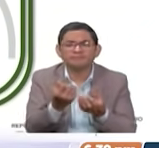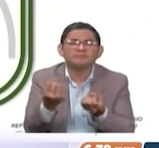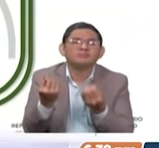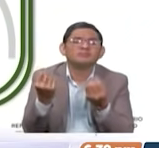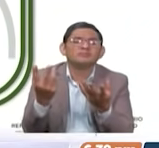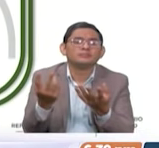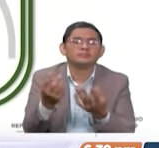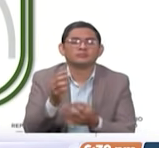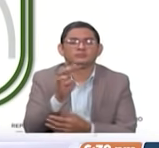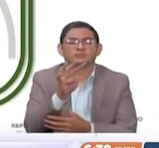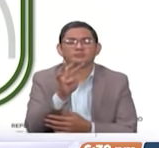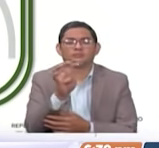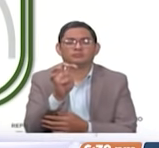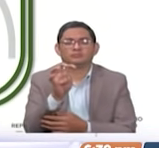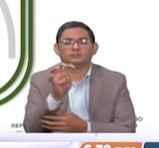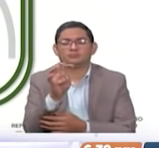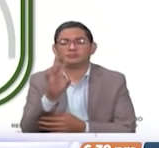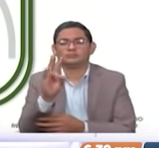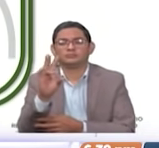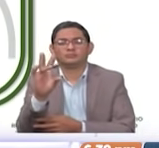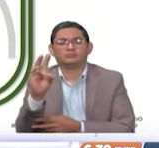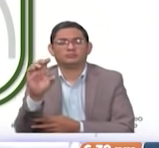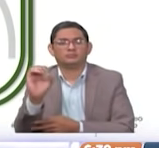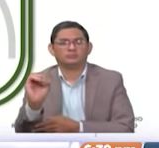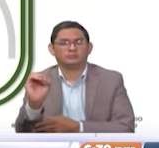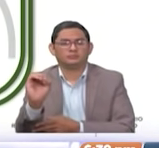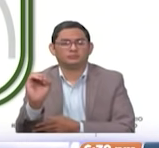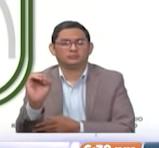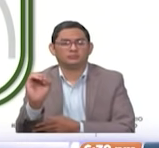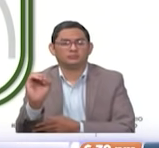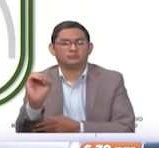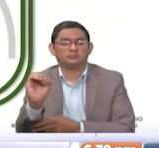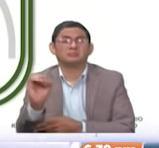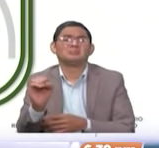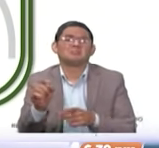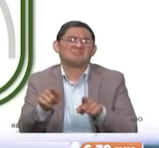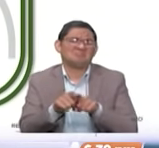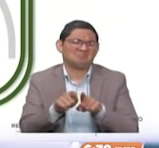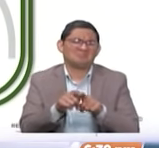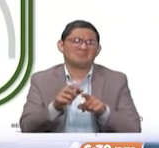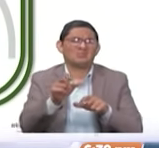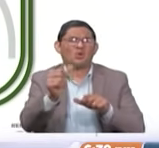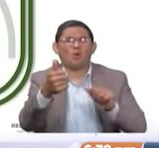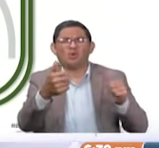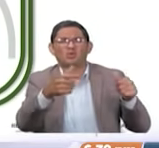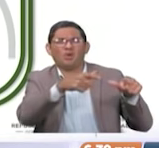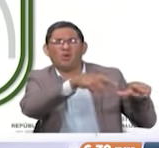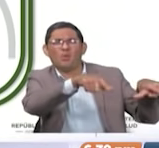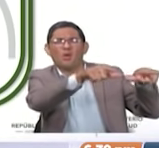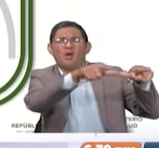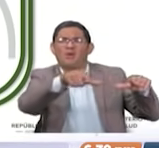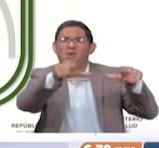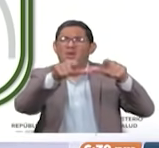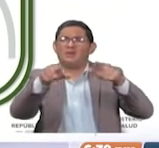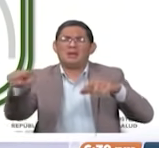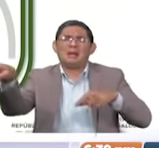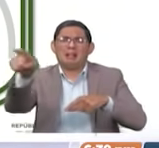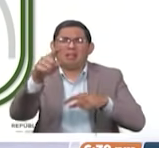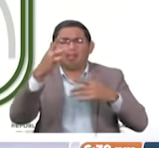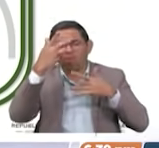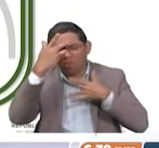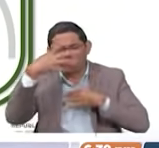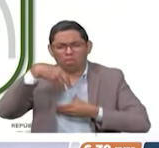400 mil setecientos setenta dosis además de todos los pacientes crónicos vacunados en las